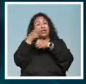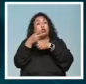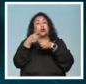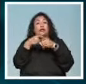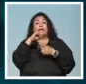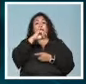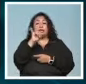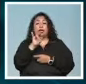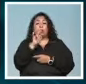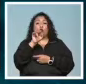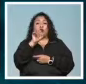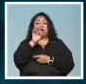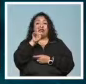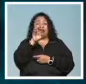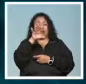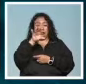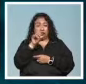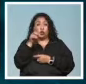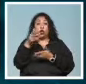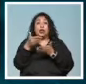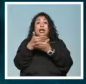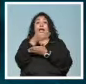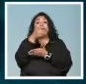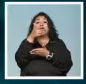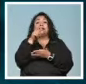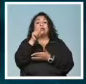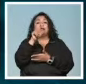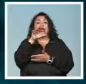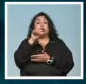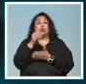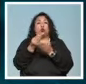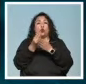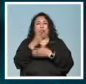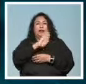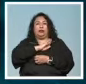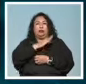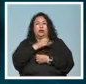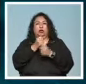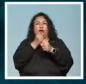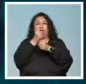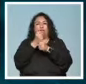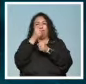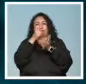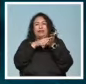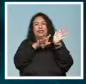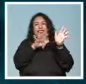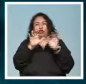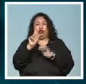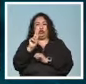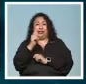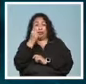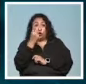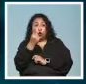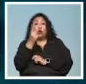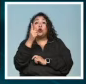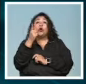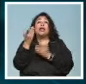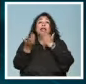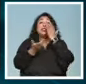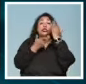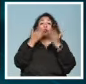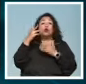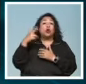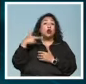dramaturgo Juan Francisco Hernández. Nacido en el Taxco Novo Hispano en 1581, Juan Ruiz de Alarcón estudió en la Real